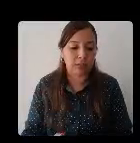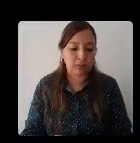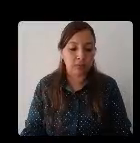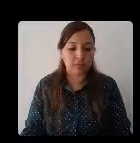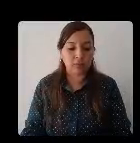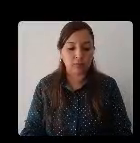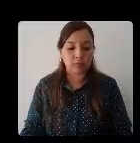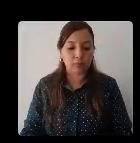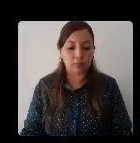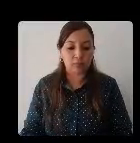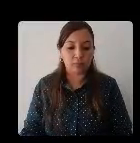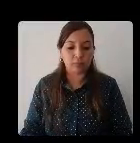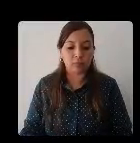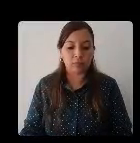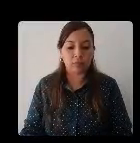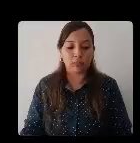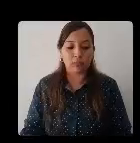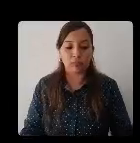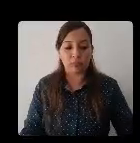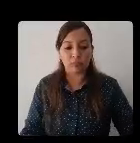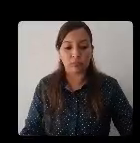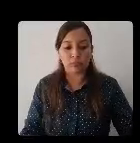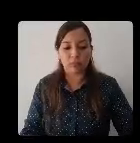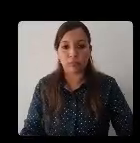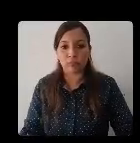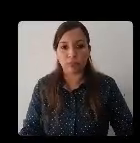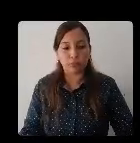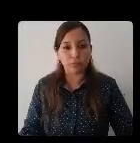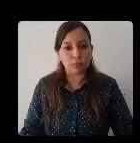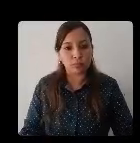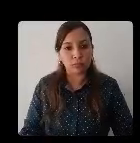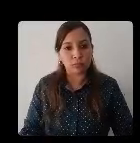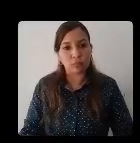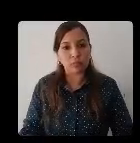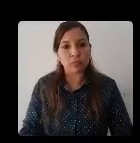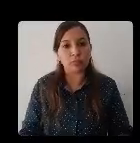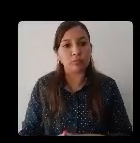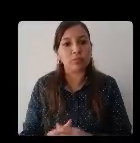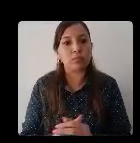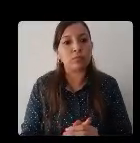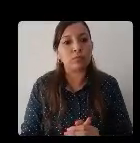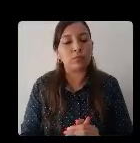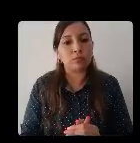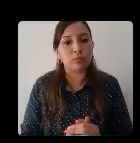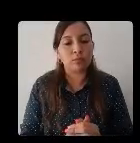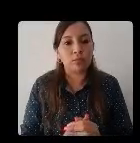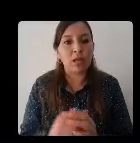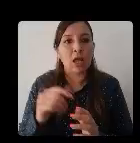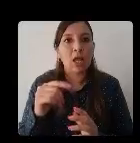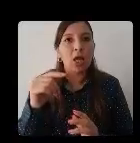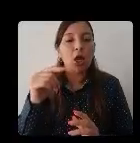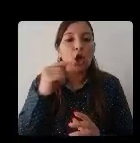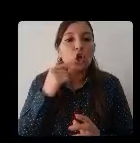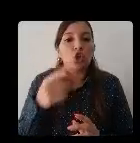tenían en la reserva para conocer un poco más de la cultura de ustedes y también ahí